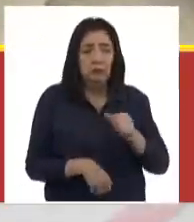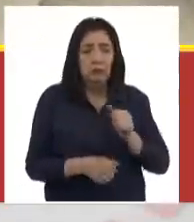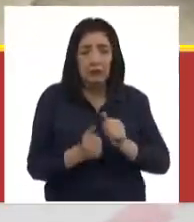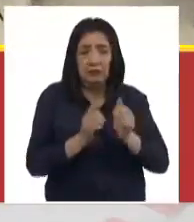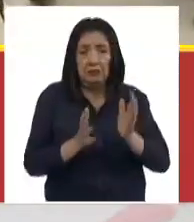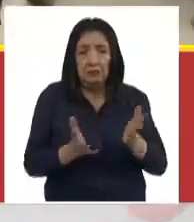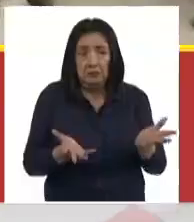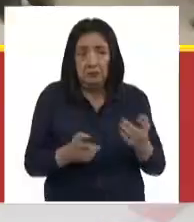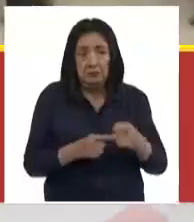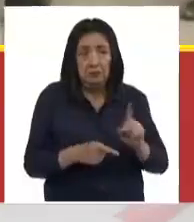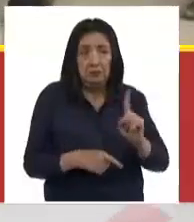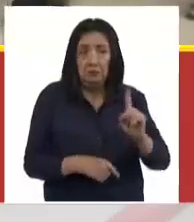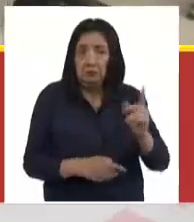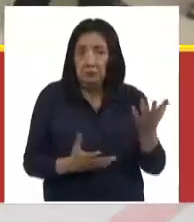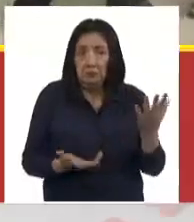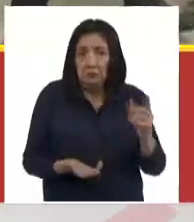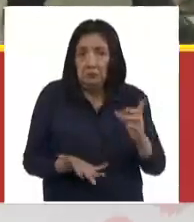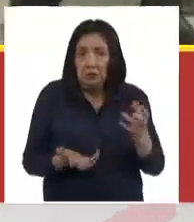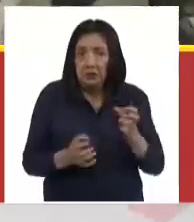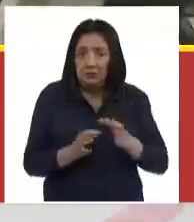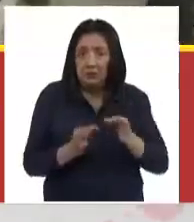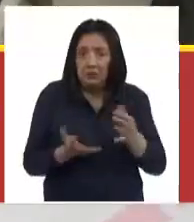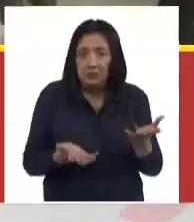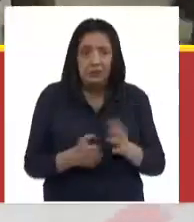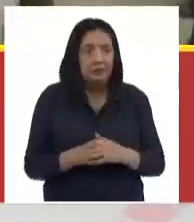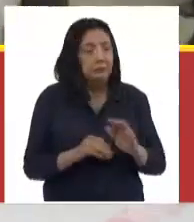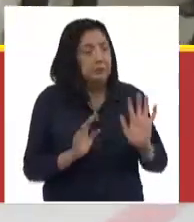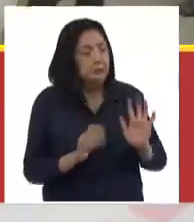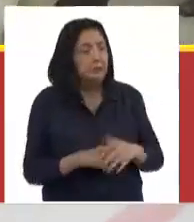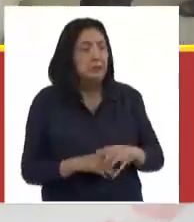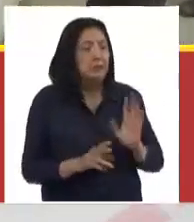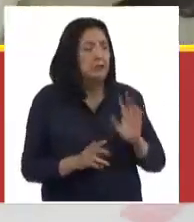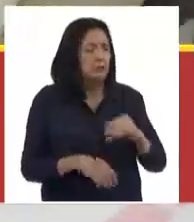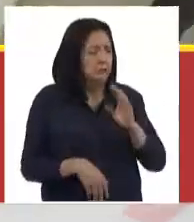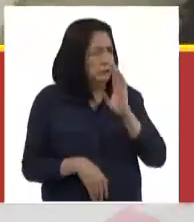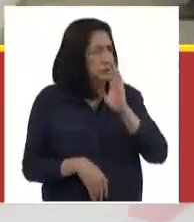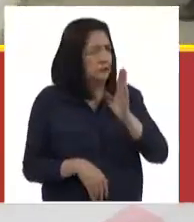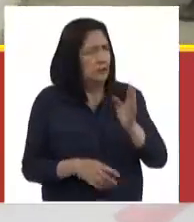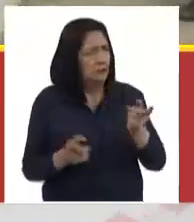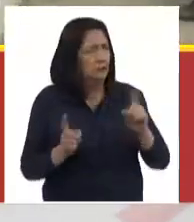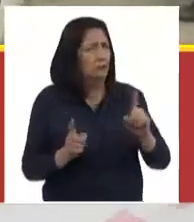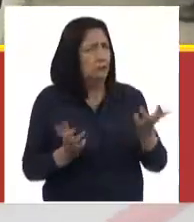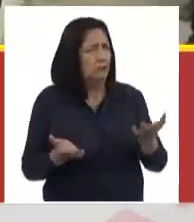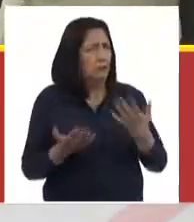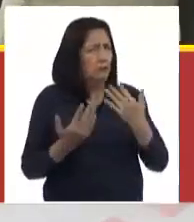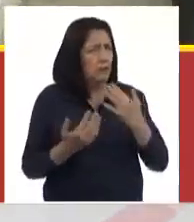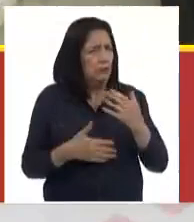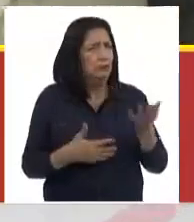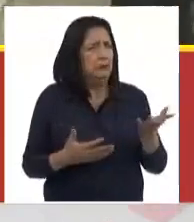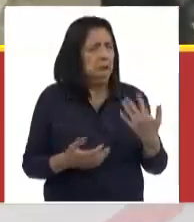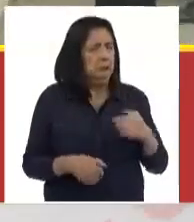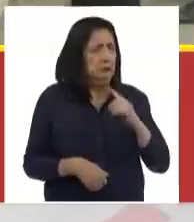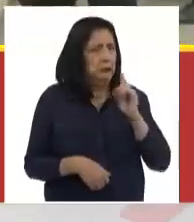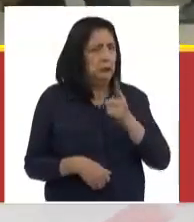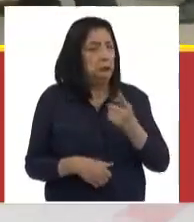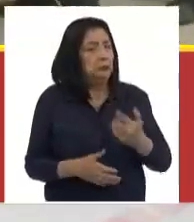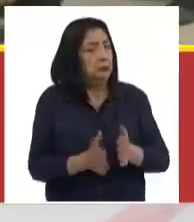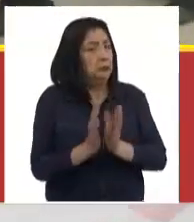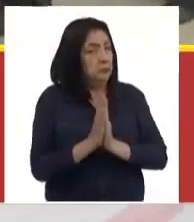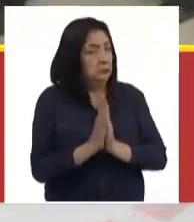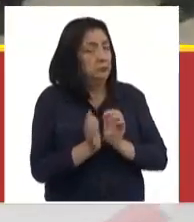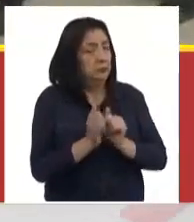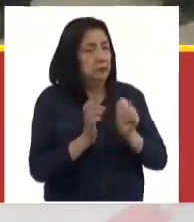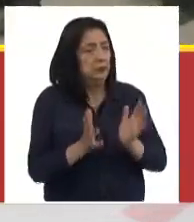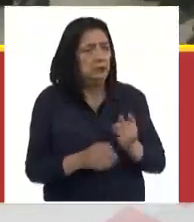candidato, pero se ha negado a explicar. Ahora, hay que ser muy serios cuando hagamos este tipo de acusaciones. Se lo pedimos al